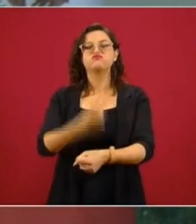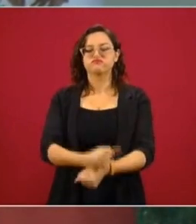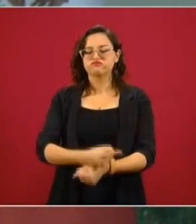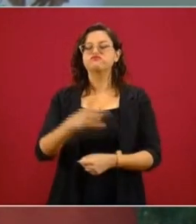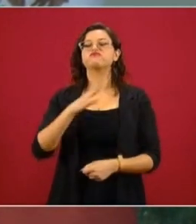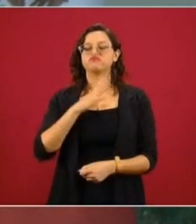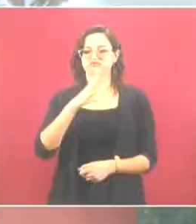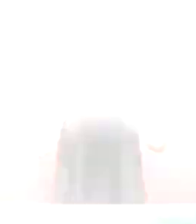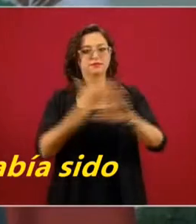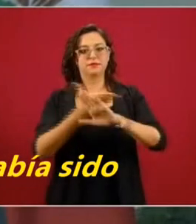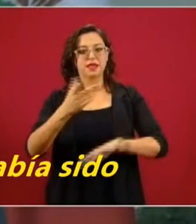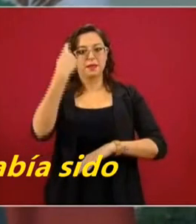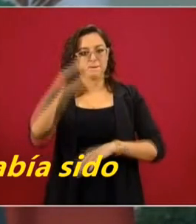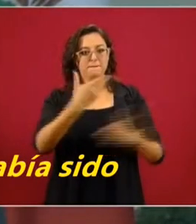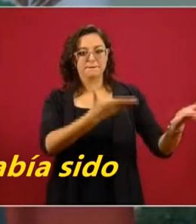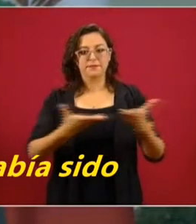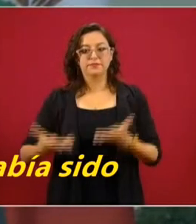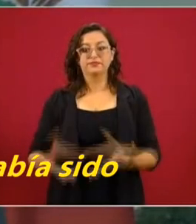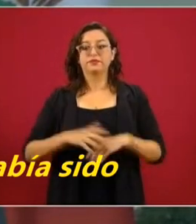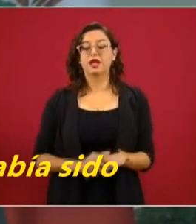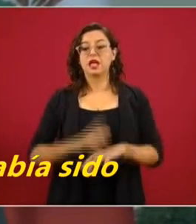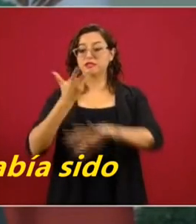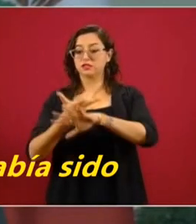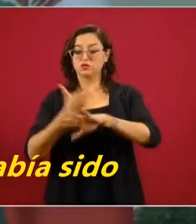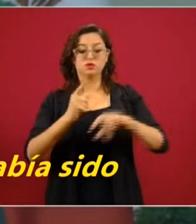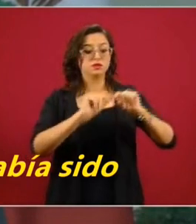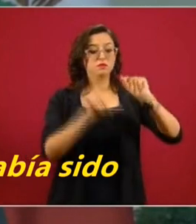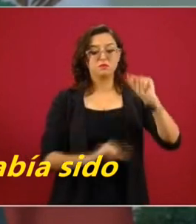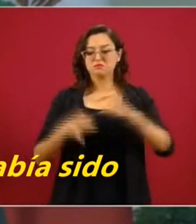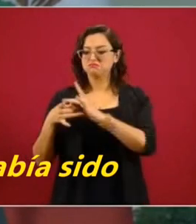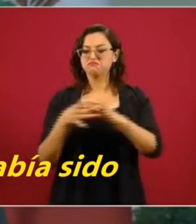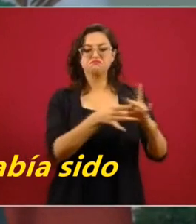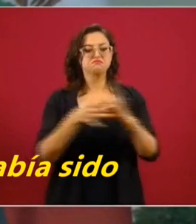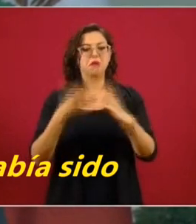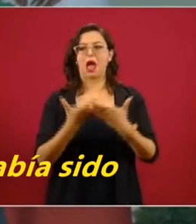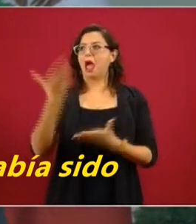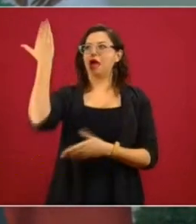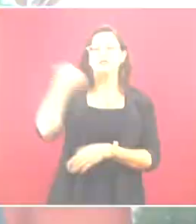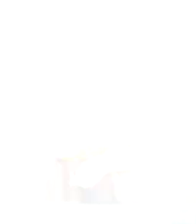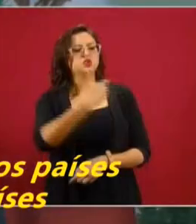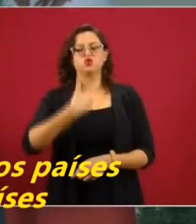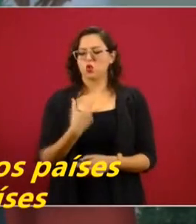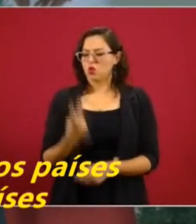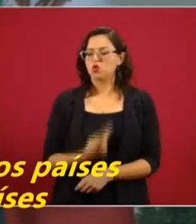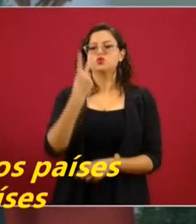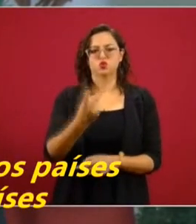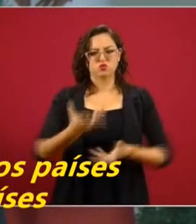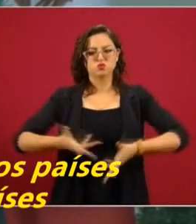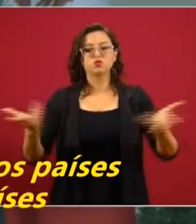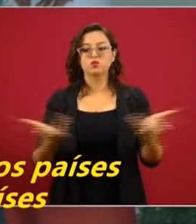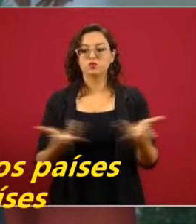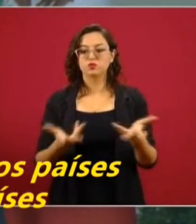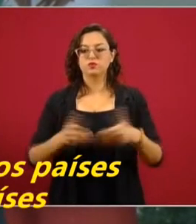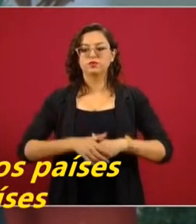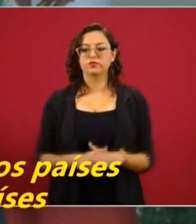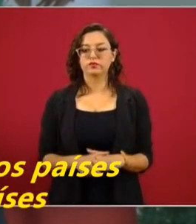y seres honorables. La relación entre Estados Unidos y México jamás había sido tan estrecha como lo es hoy. La relación